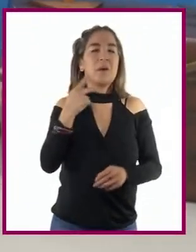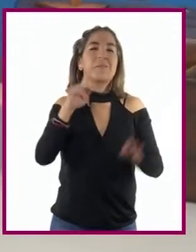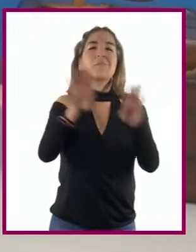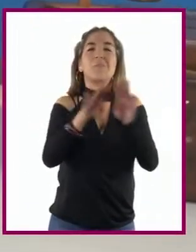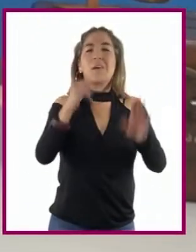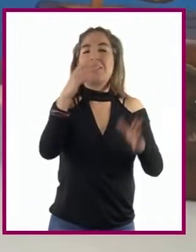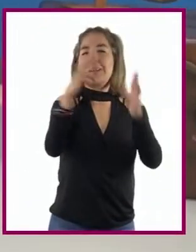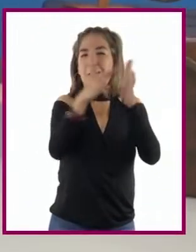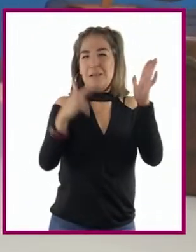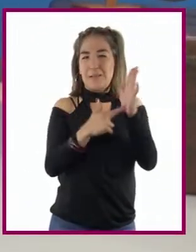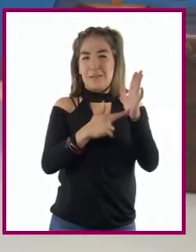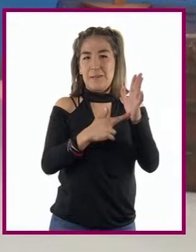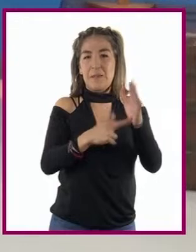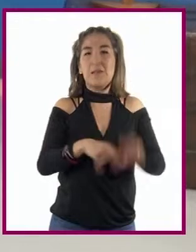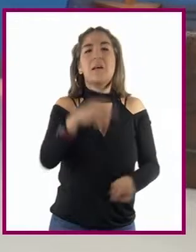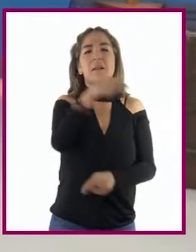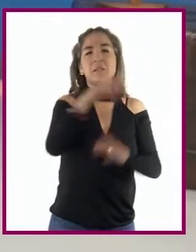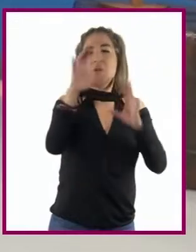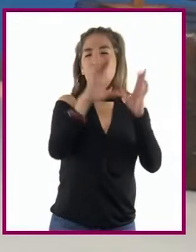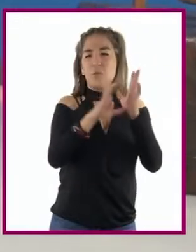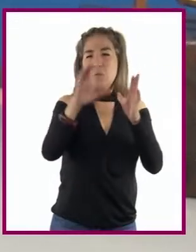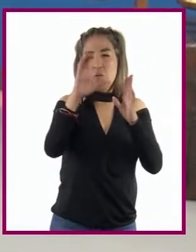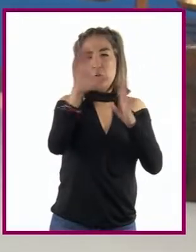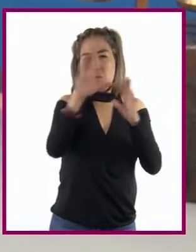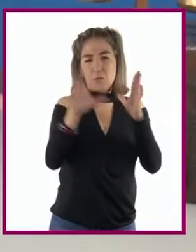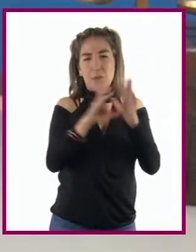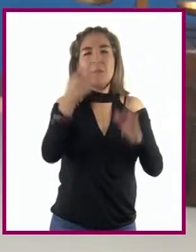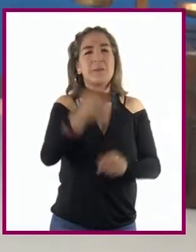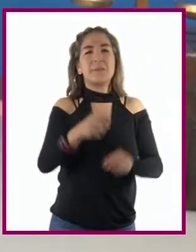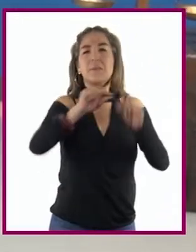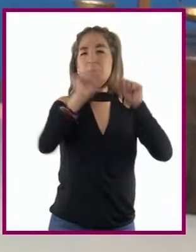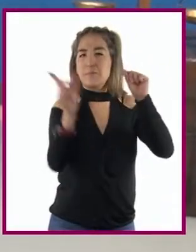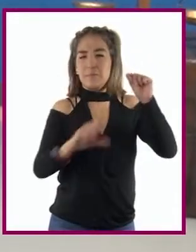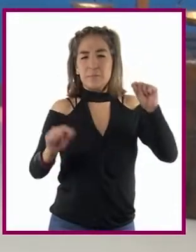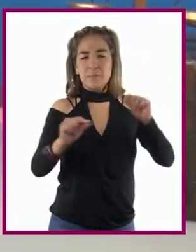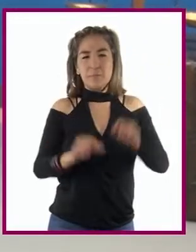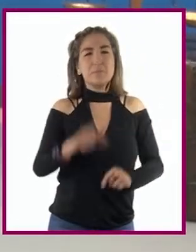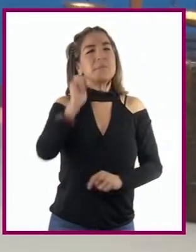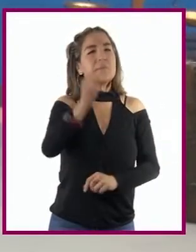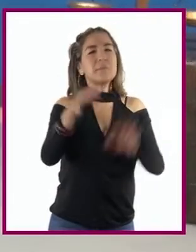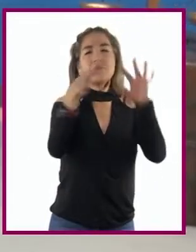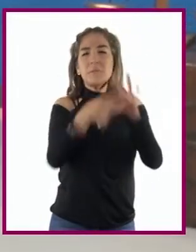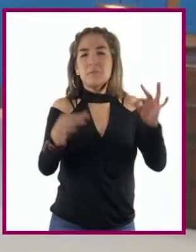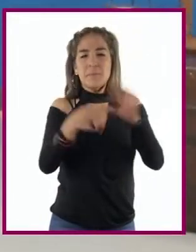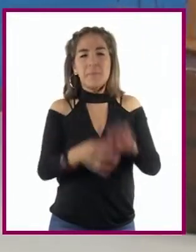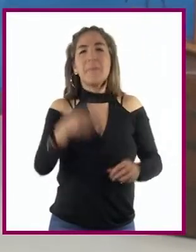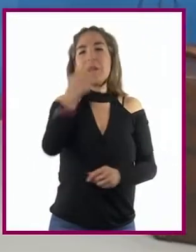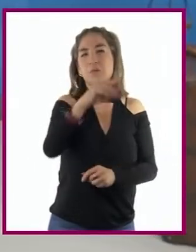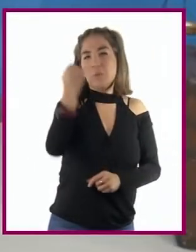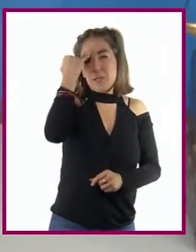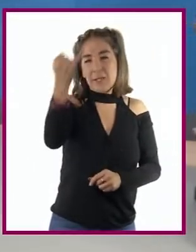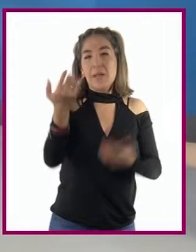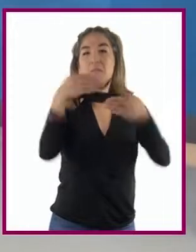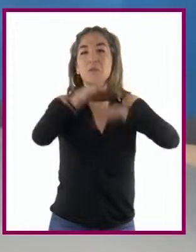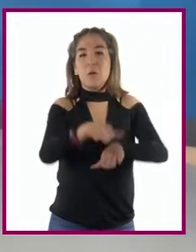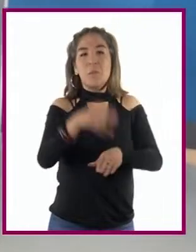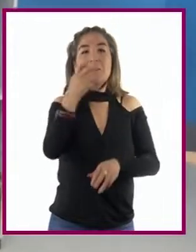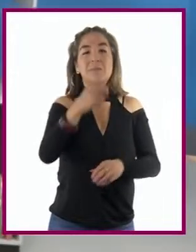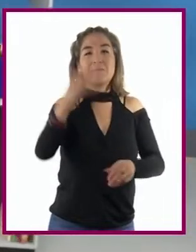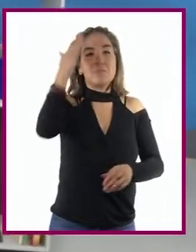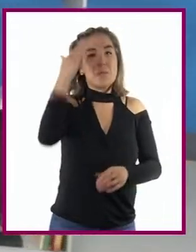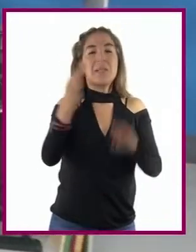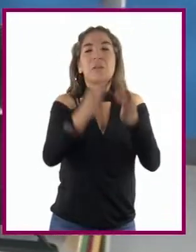públicas. En la Constitución Política de los Estados Unidos Mexicanos se plantean algunas ideas sobre los principios